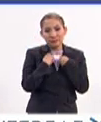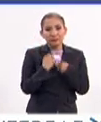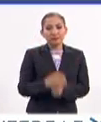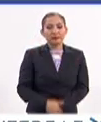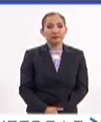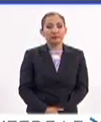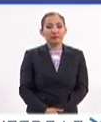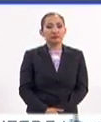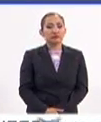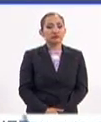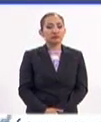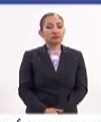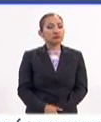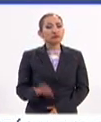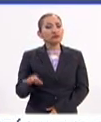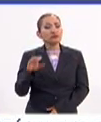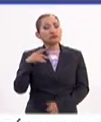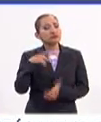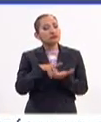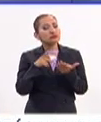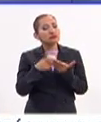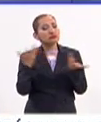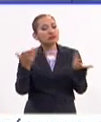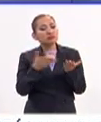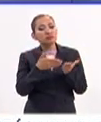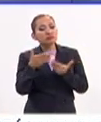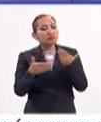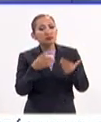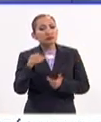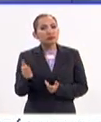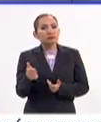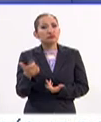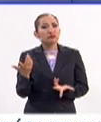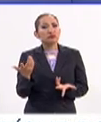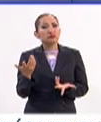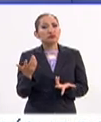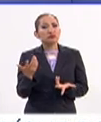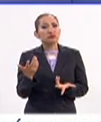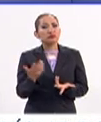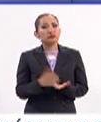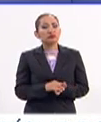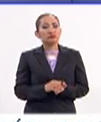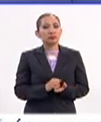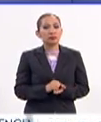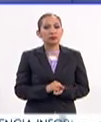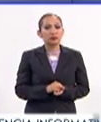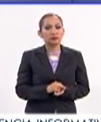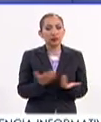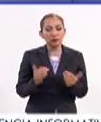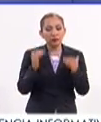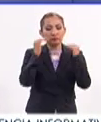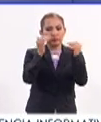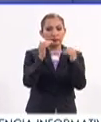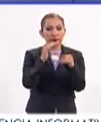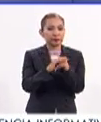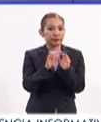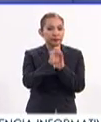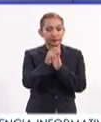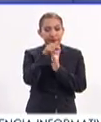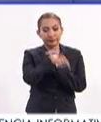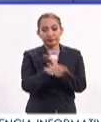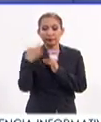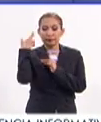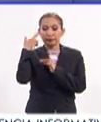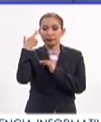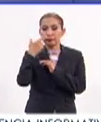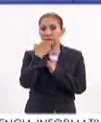Pues, oye, ¿y qué proyectos ha hecho ella que la han precisamente potenciado, por ejemplo, para que haya estado en la